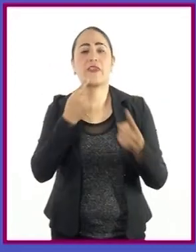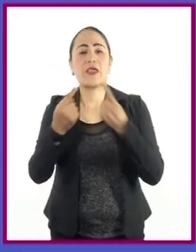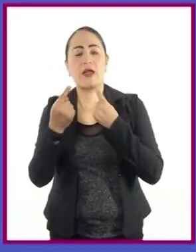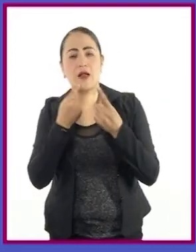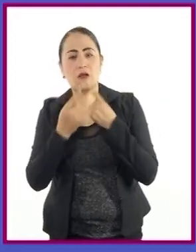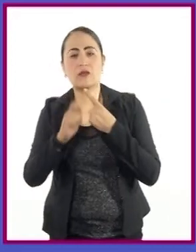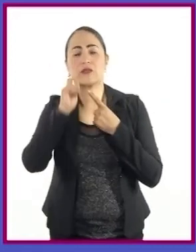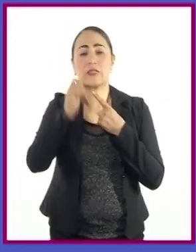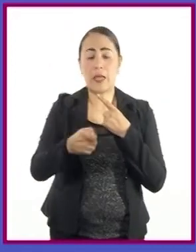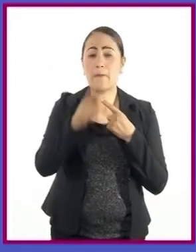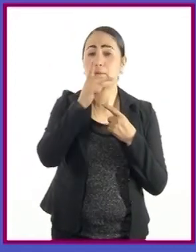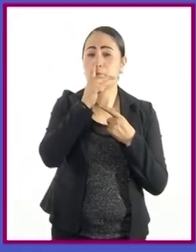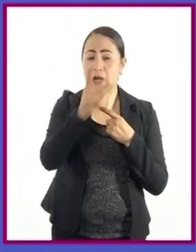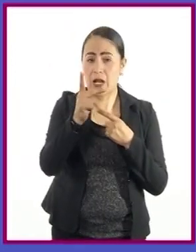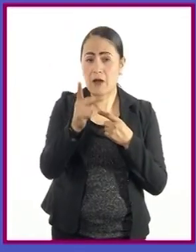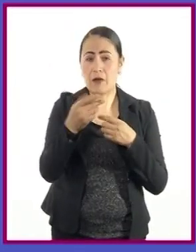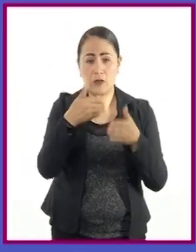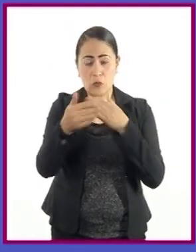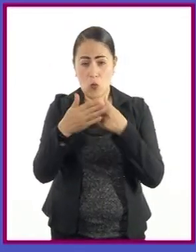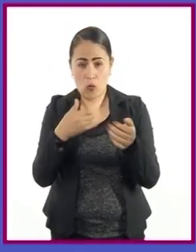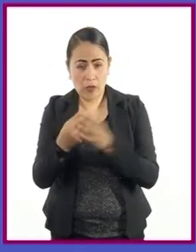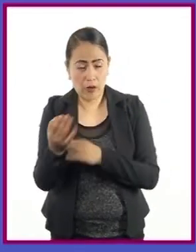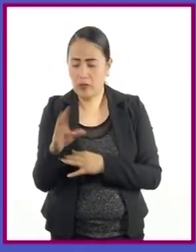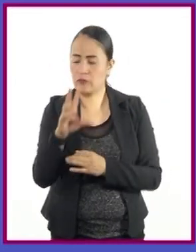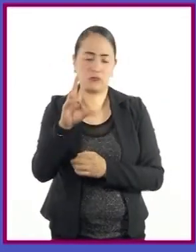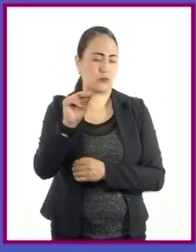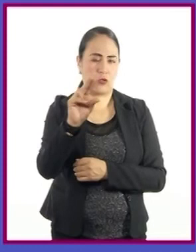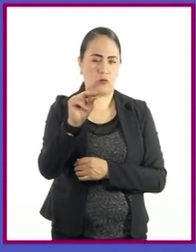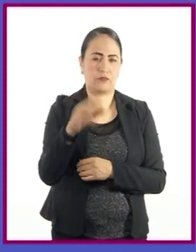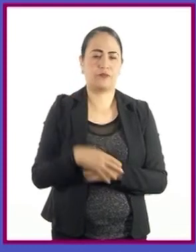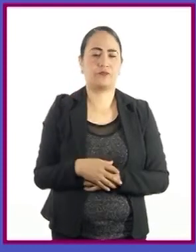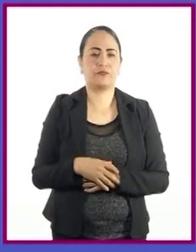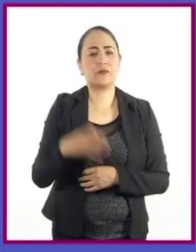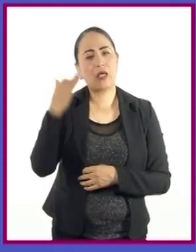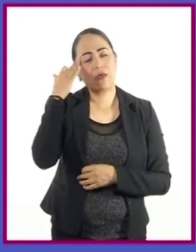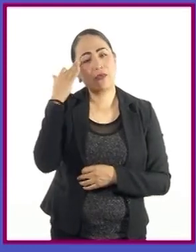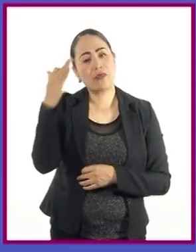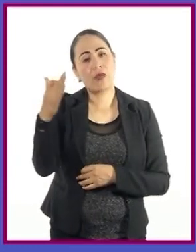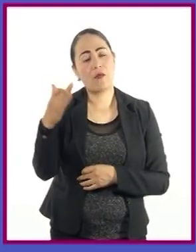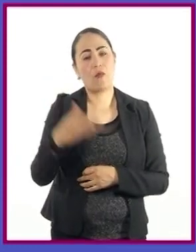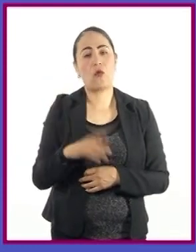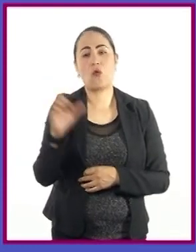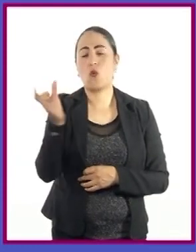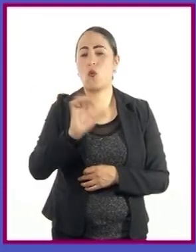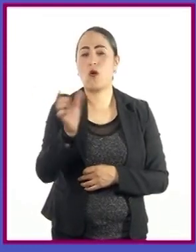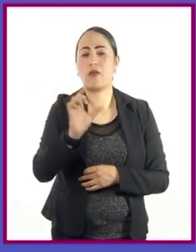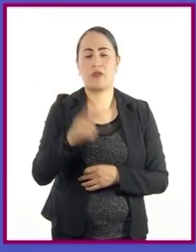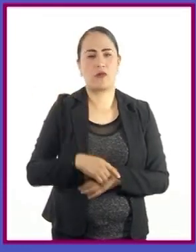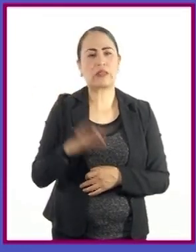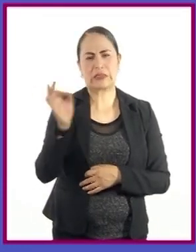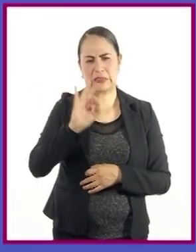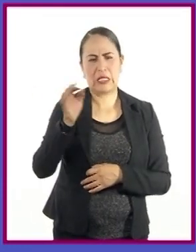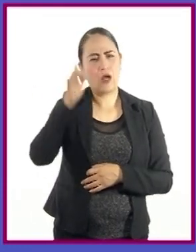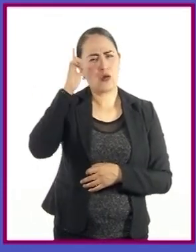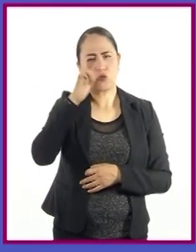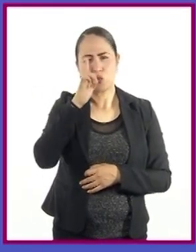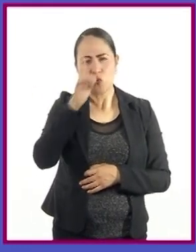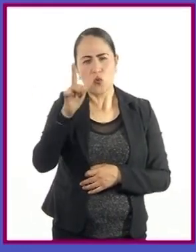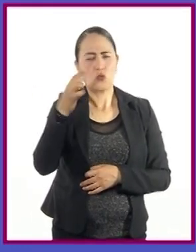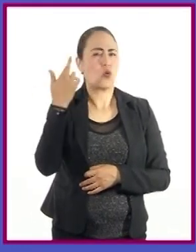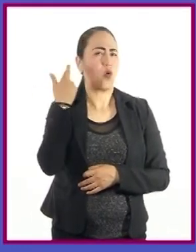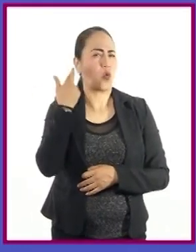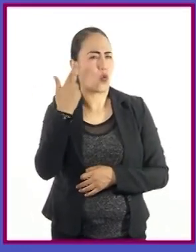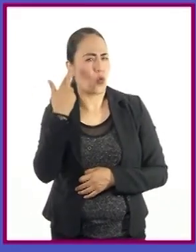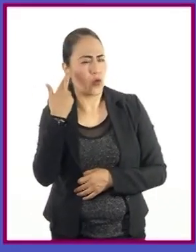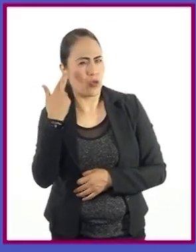usar términos y expresiones modernas. Tiempo, manejar con la iluminación, efectos sonoros y